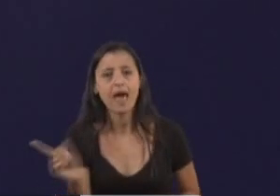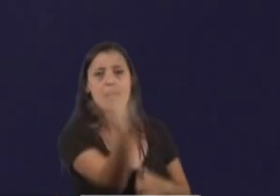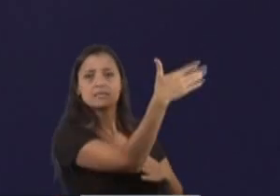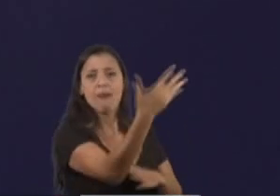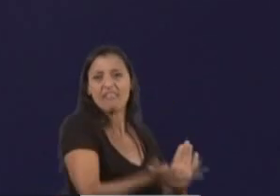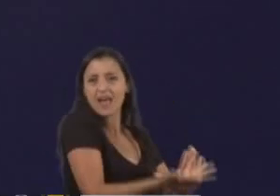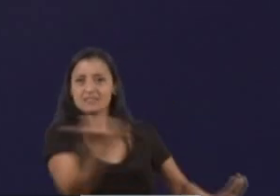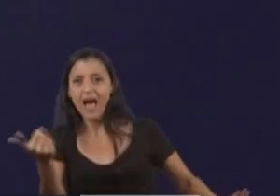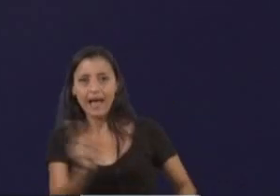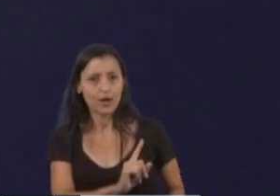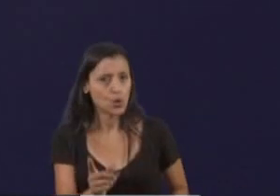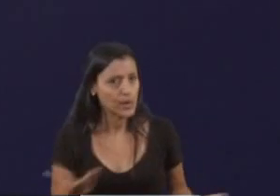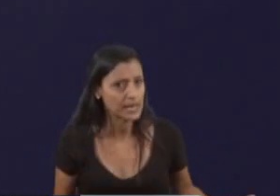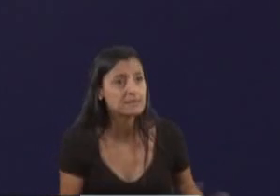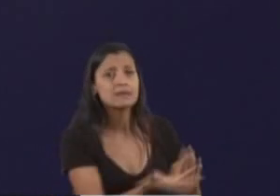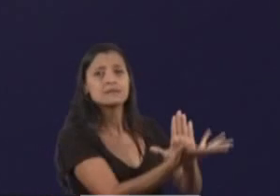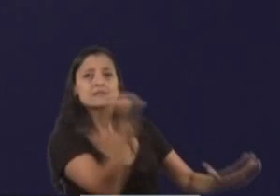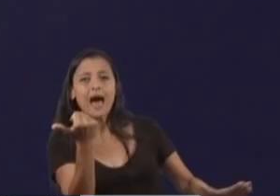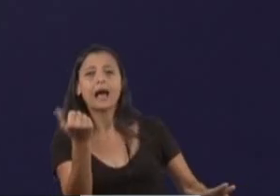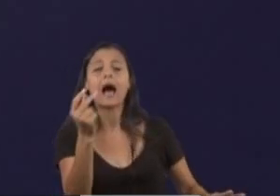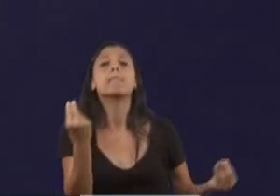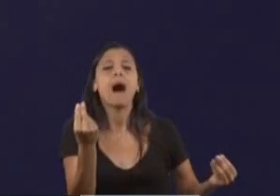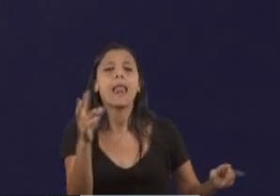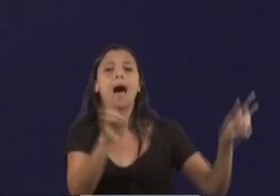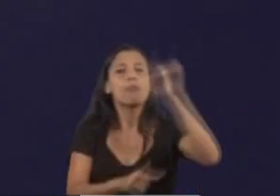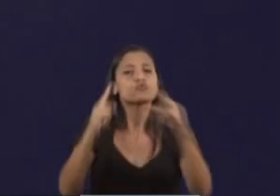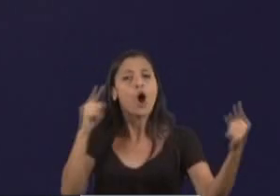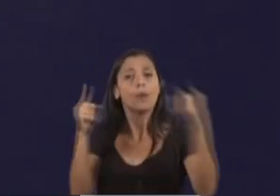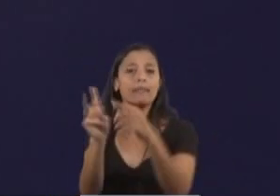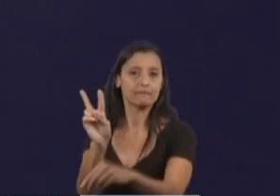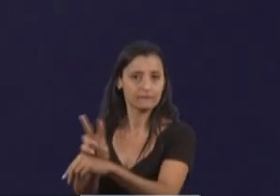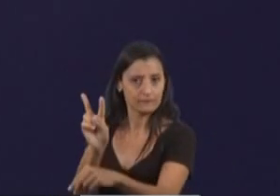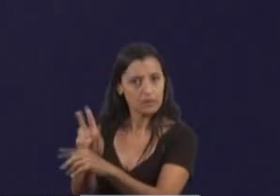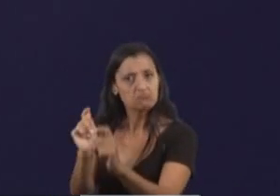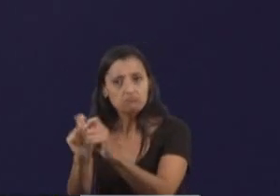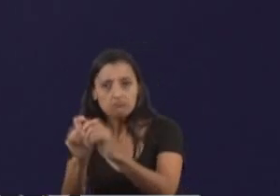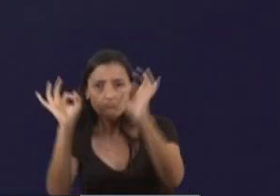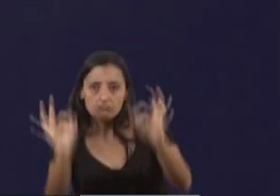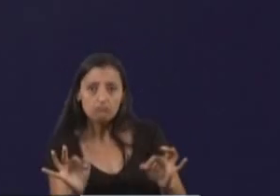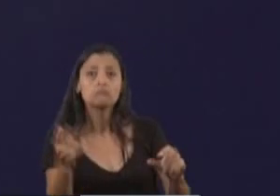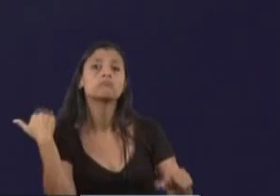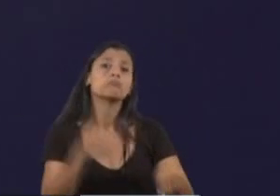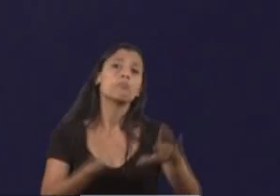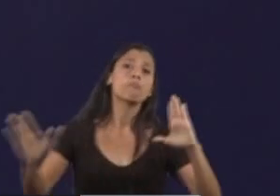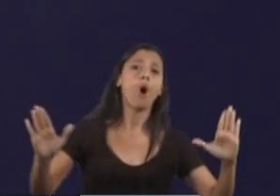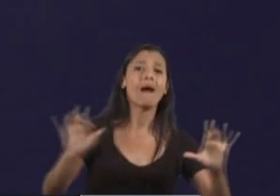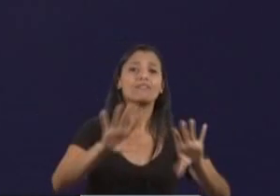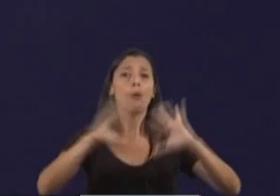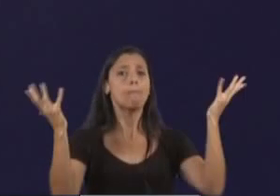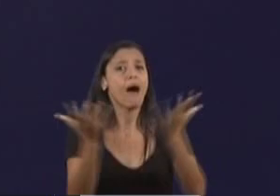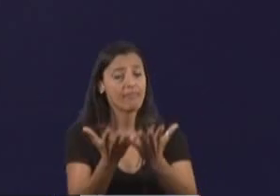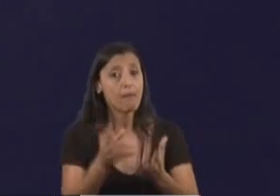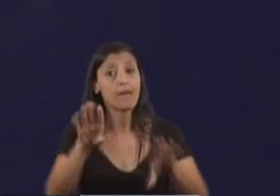se retira para tareas de conservación. De hecho, durante el periodo de pandemia,